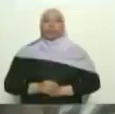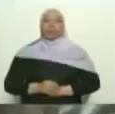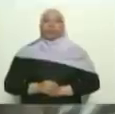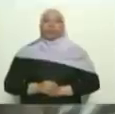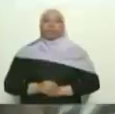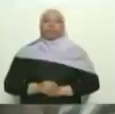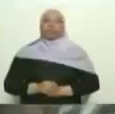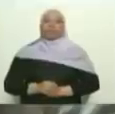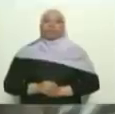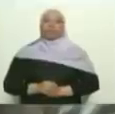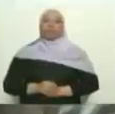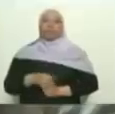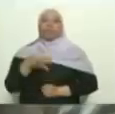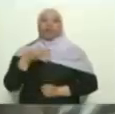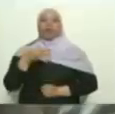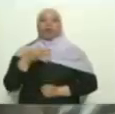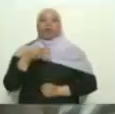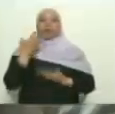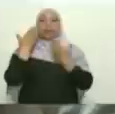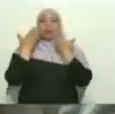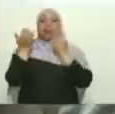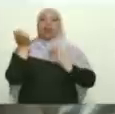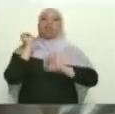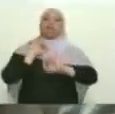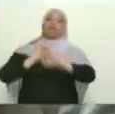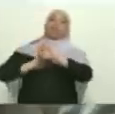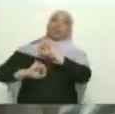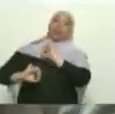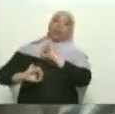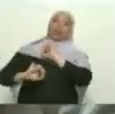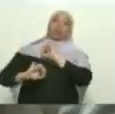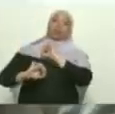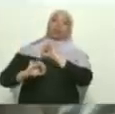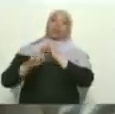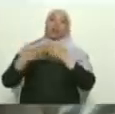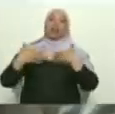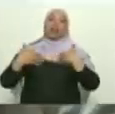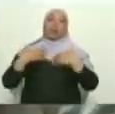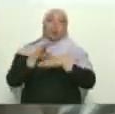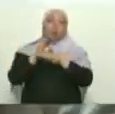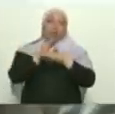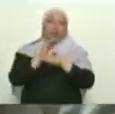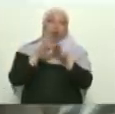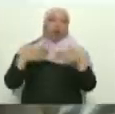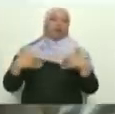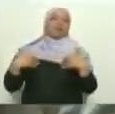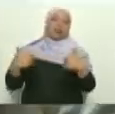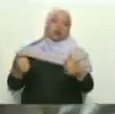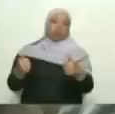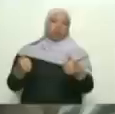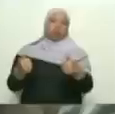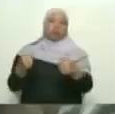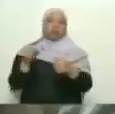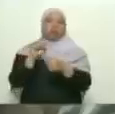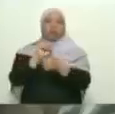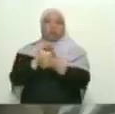Para siempre prevenir, como nos corresponde, figuras públicas,